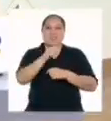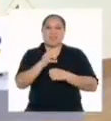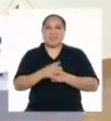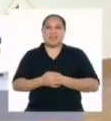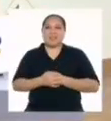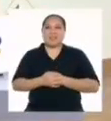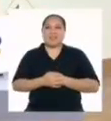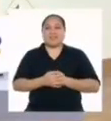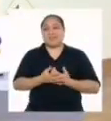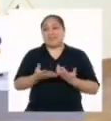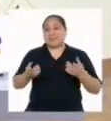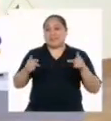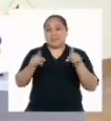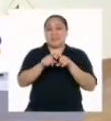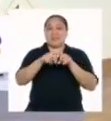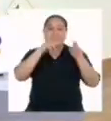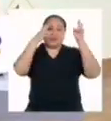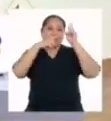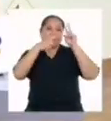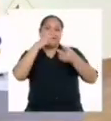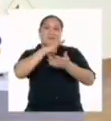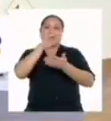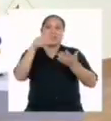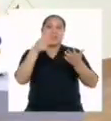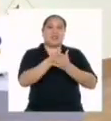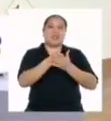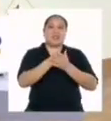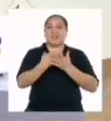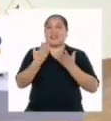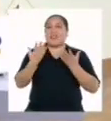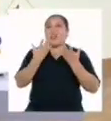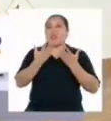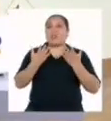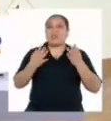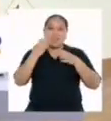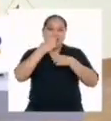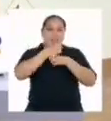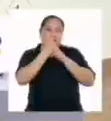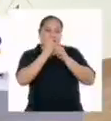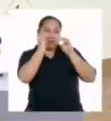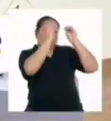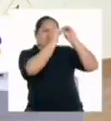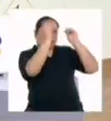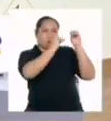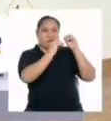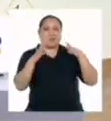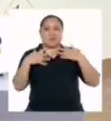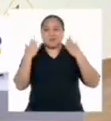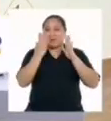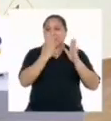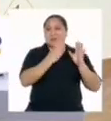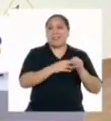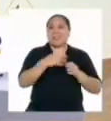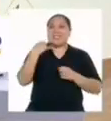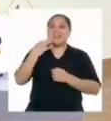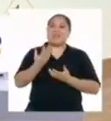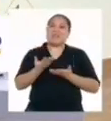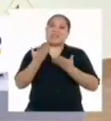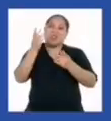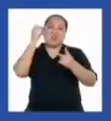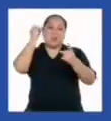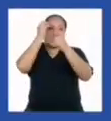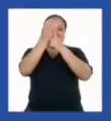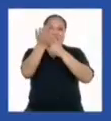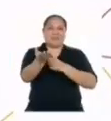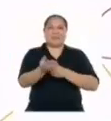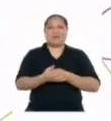mismo. Además, observamos todas las posibilidades creativas que tenemos para su elaboración, claro. Y como siempre, les dejaré